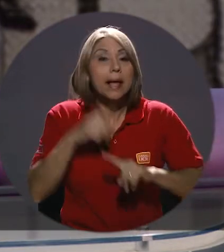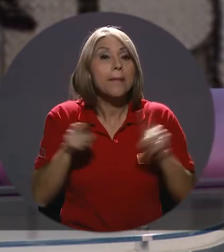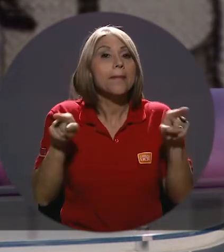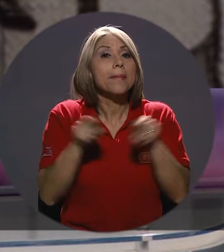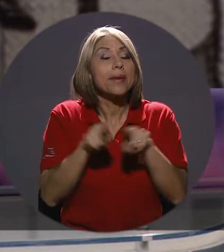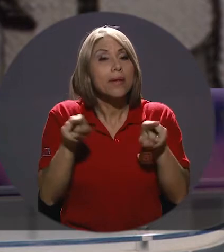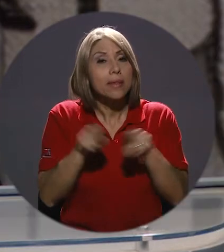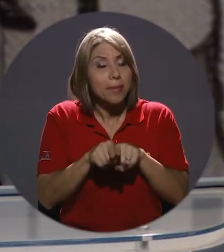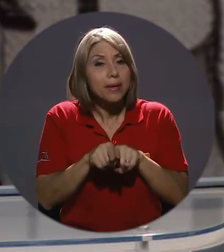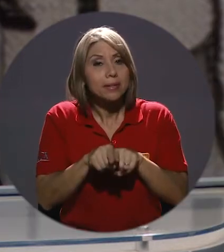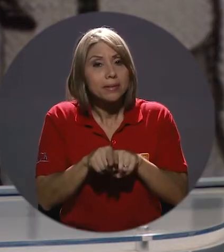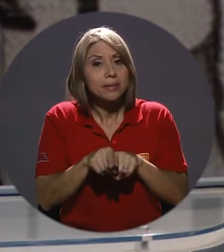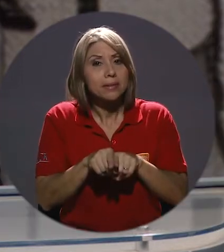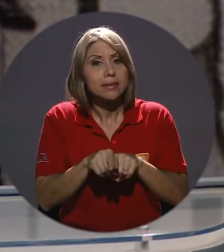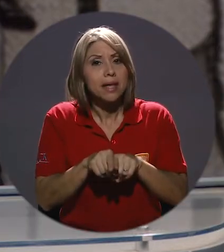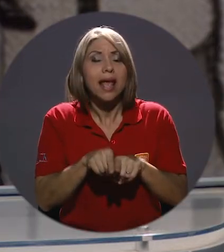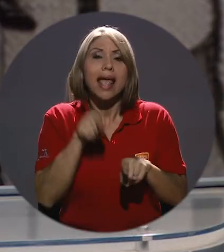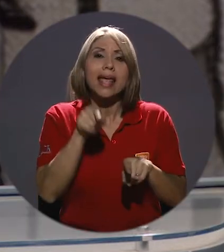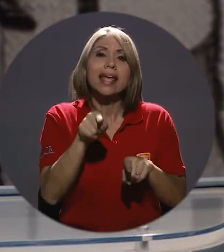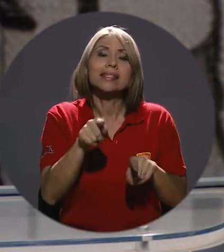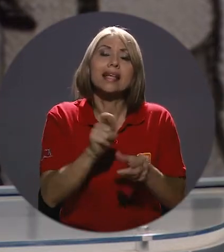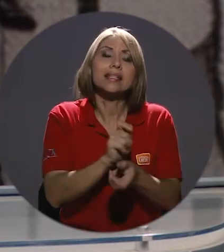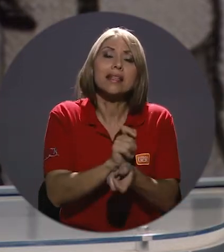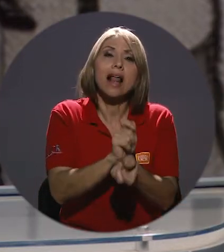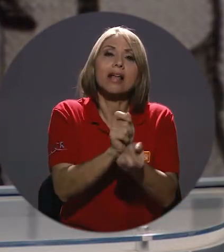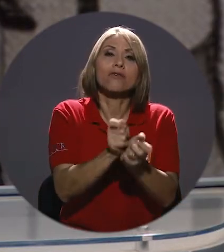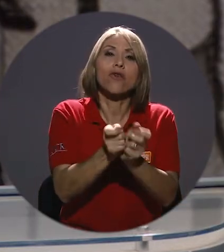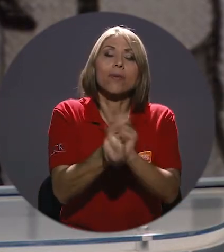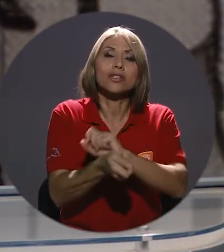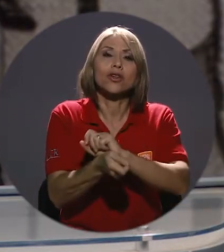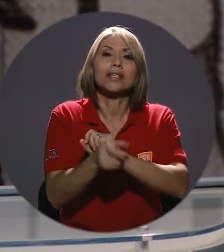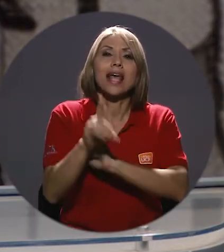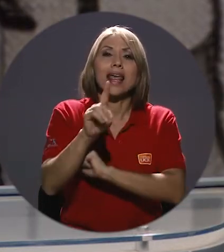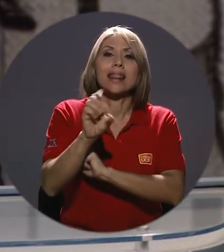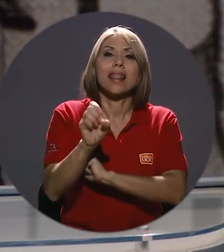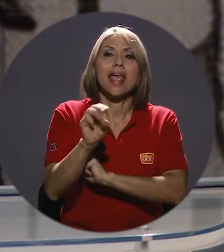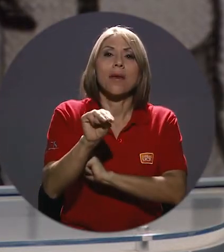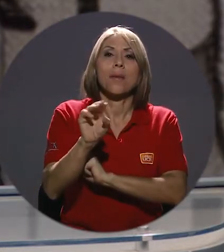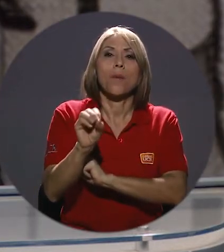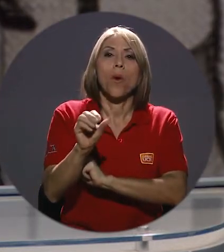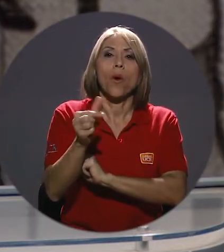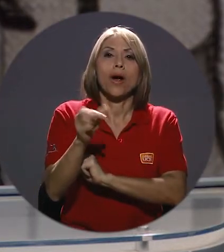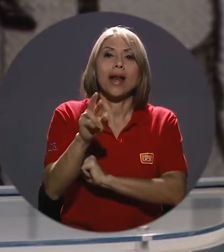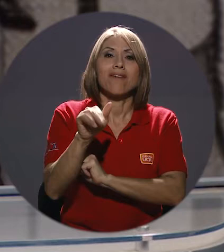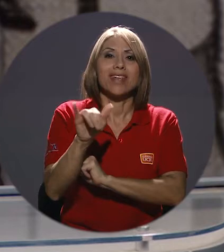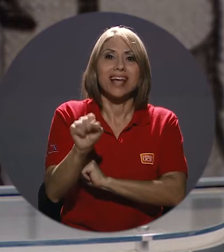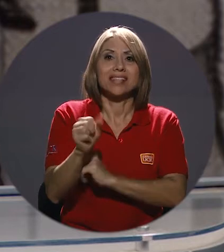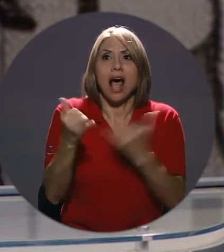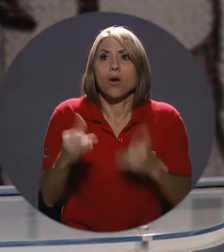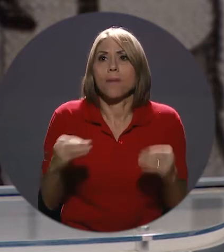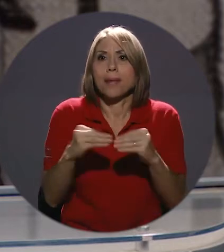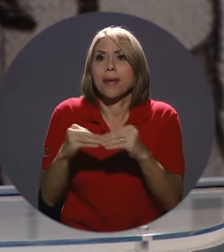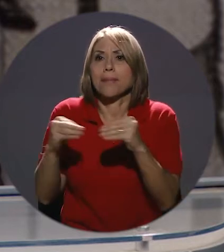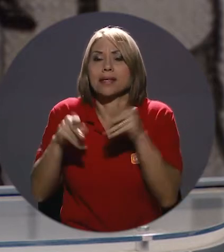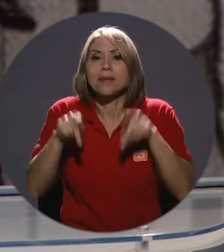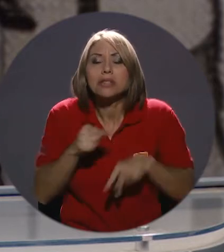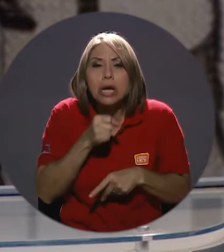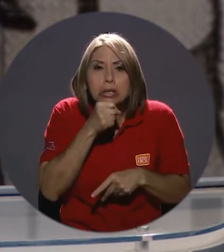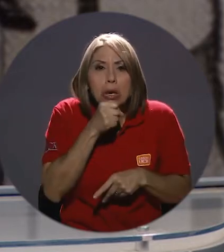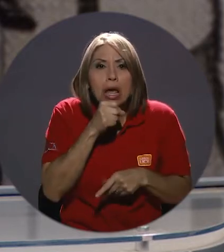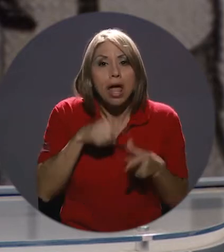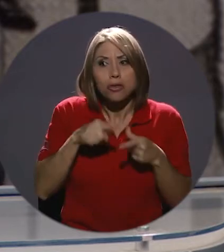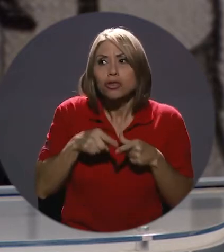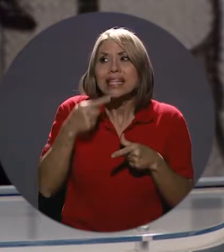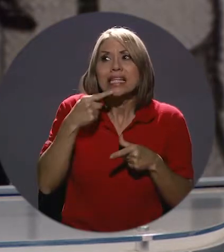en estas transformaciones demográficas también de las personas adultas mayores y de las personas